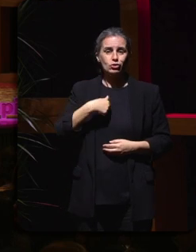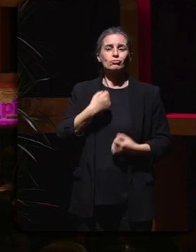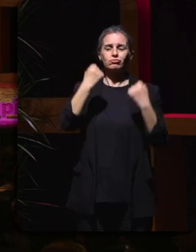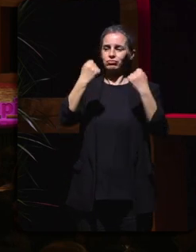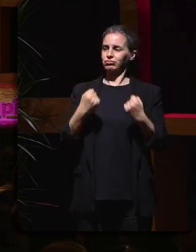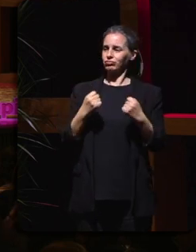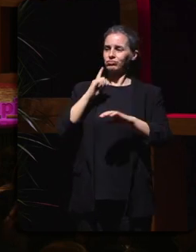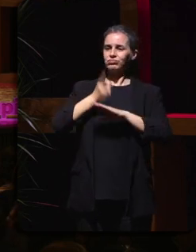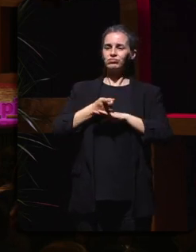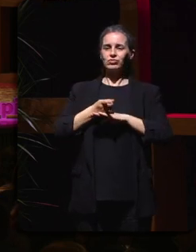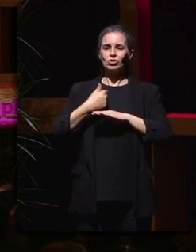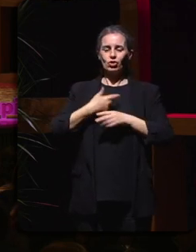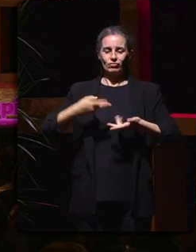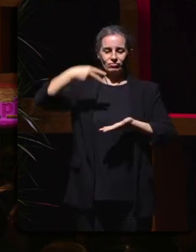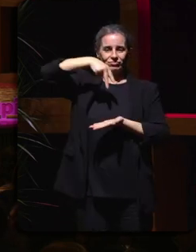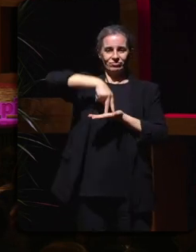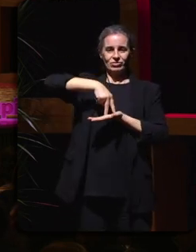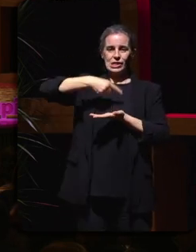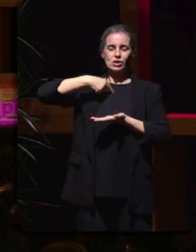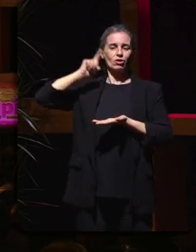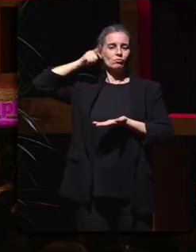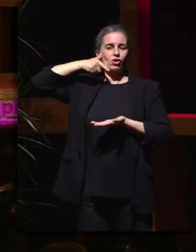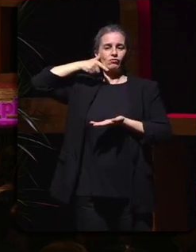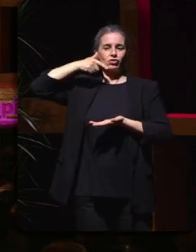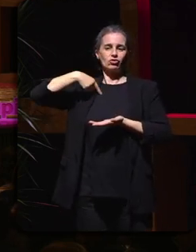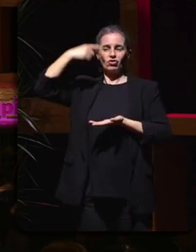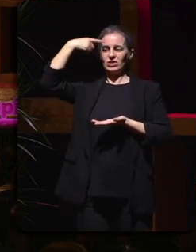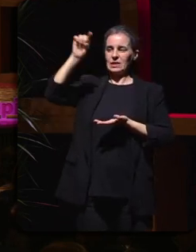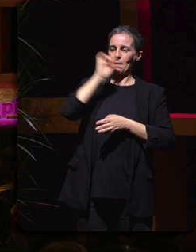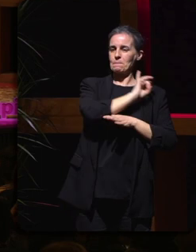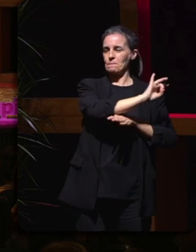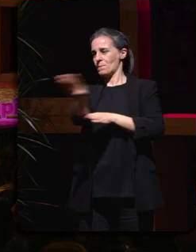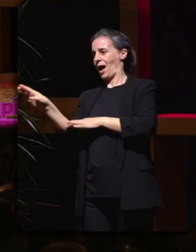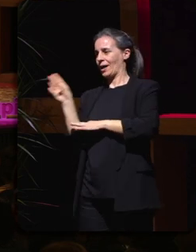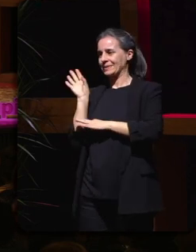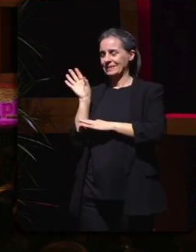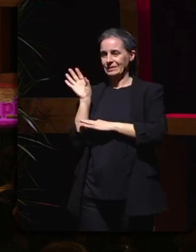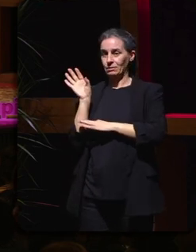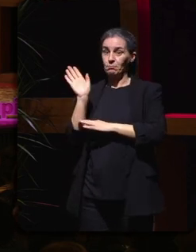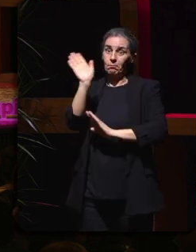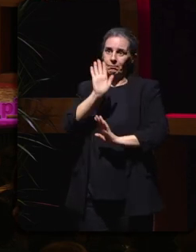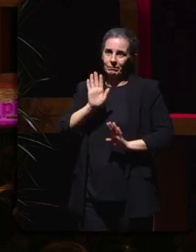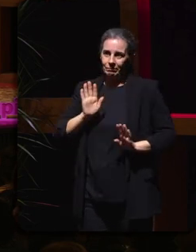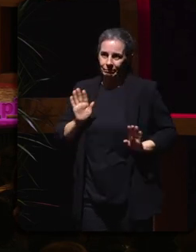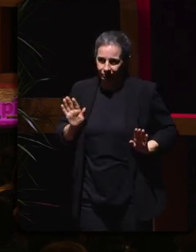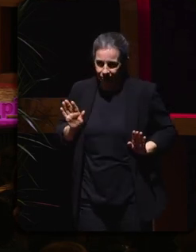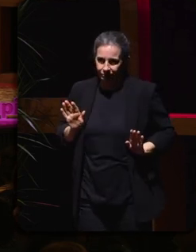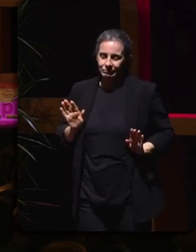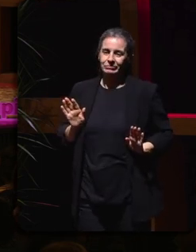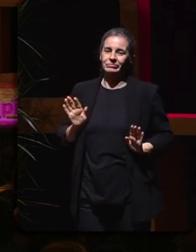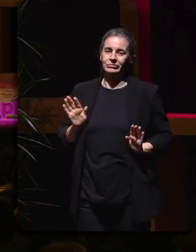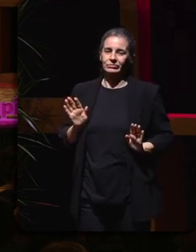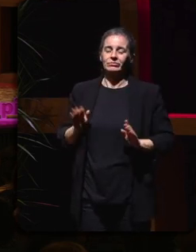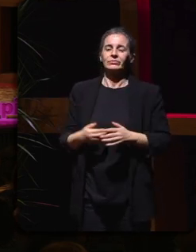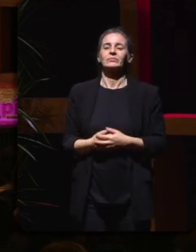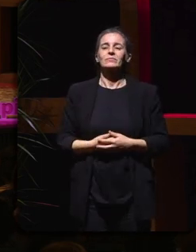ponen en un sitio te ponen un pinganillo y se supone que yo ya sé más que toda la gente que hay aquí se supone he dicho no lo estoy